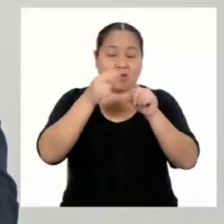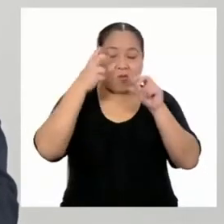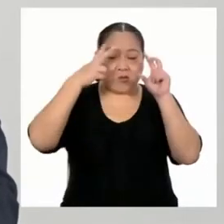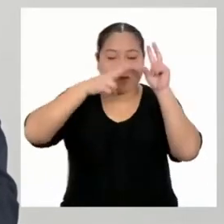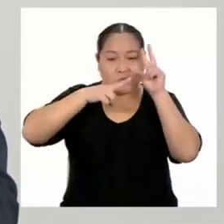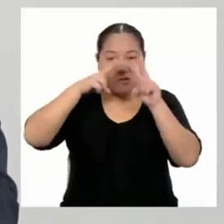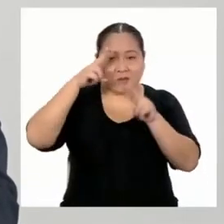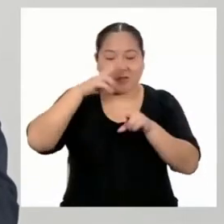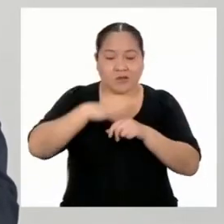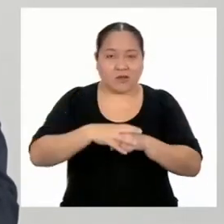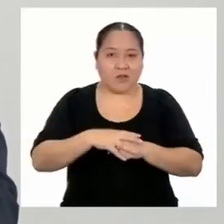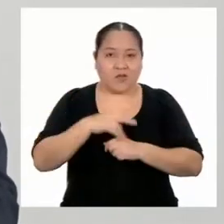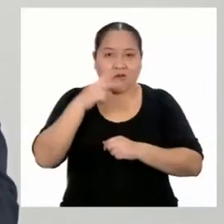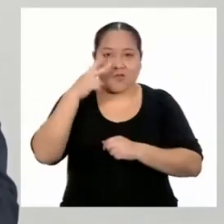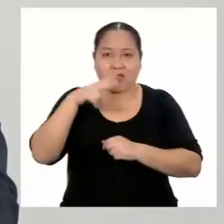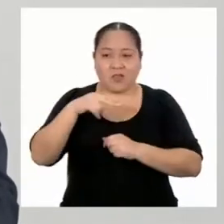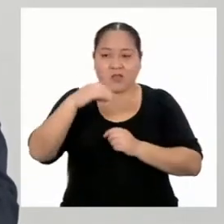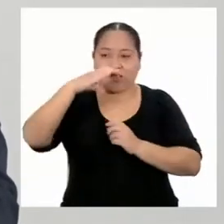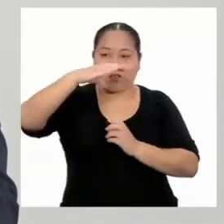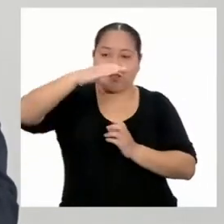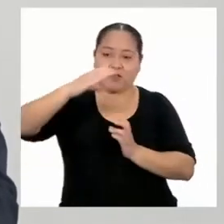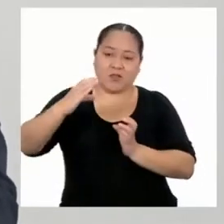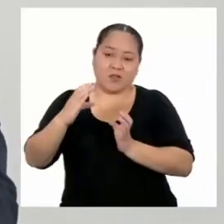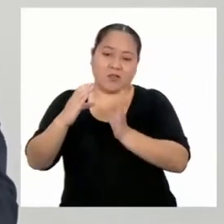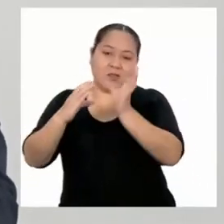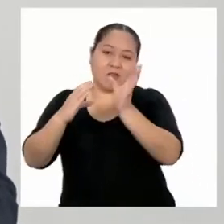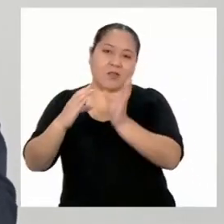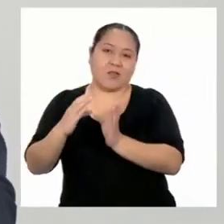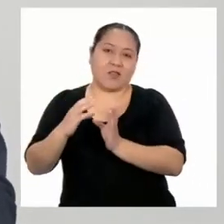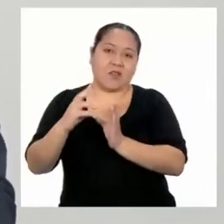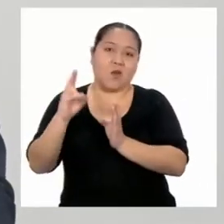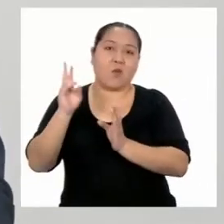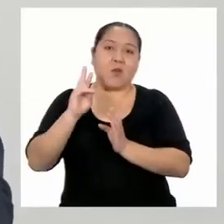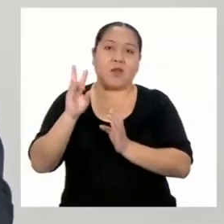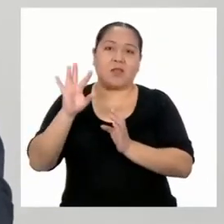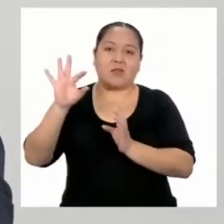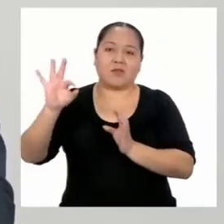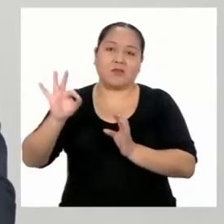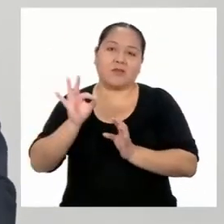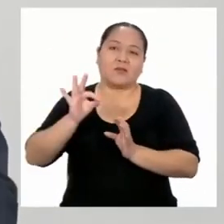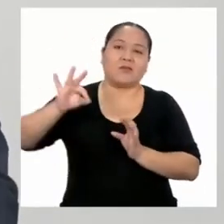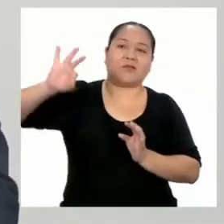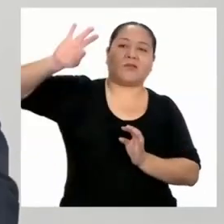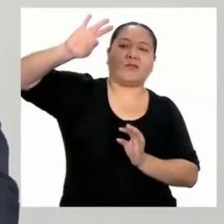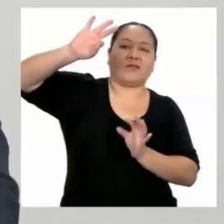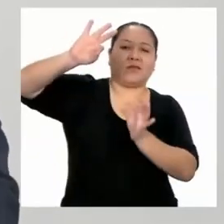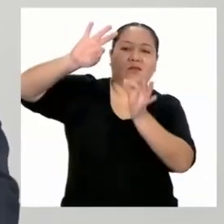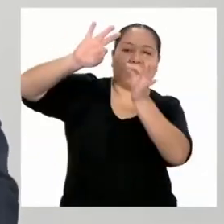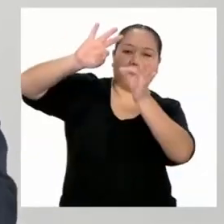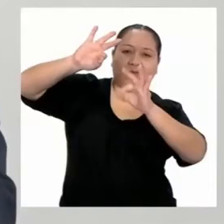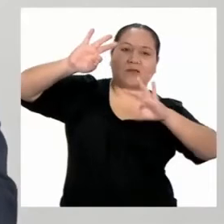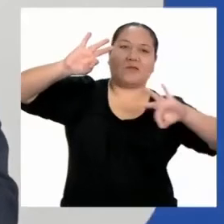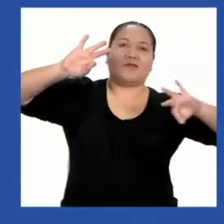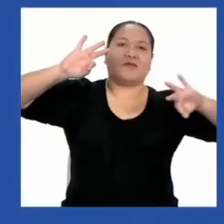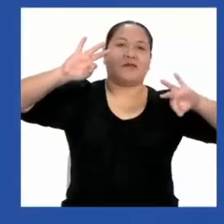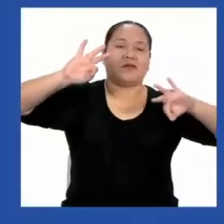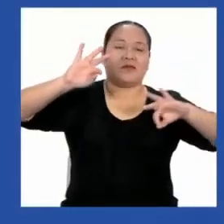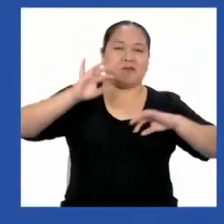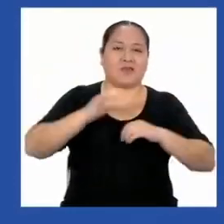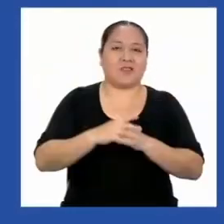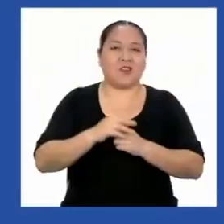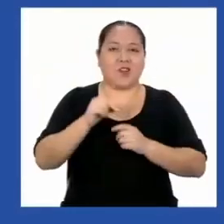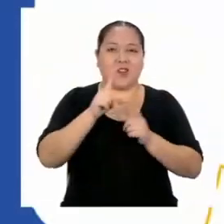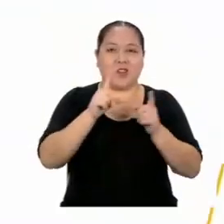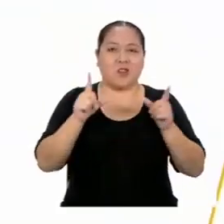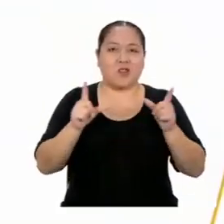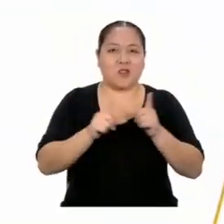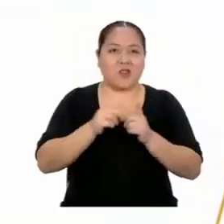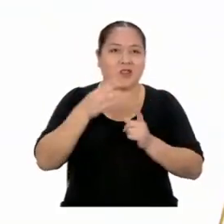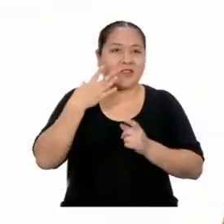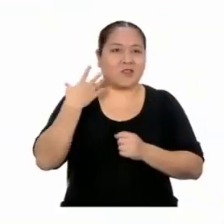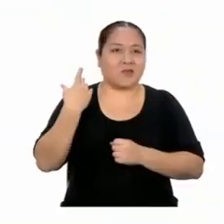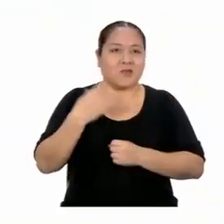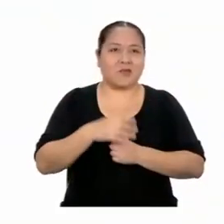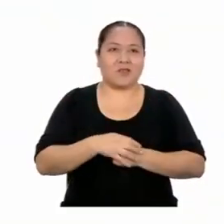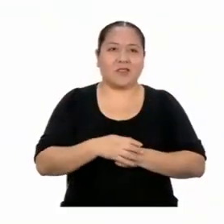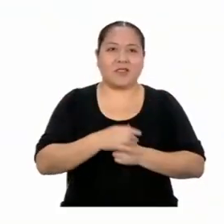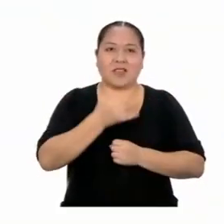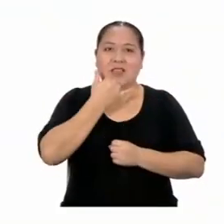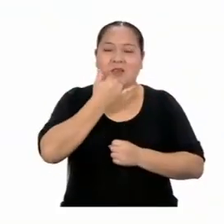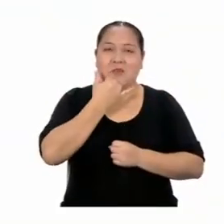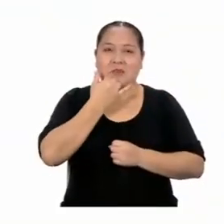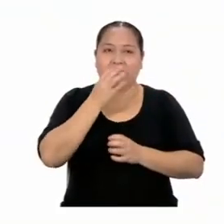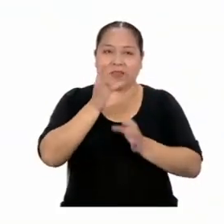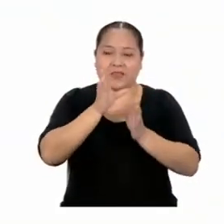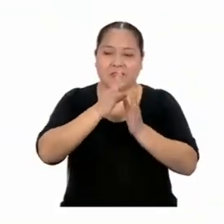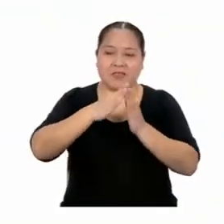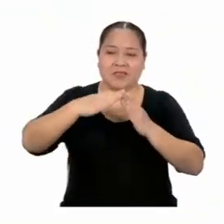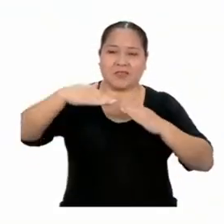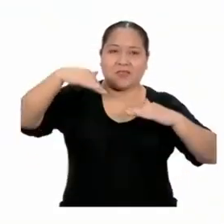observando, notaremos que las piezas verdes encajarían perfectamente con los espacios en blanco. ¿Qué pasaría si